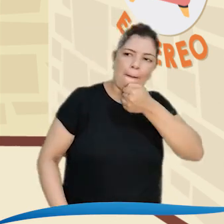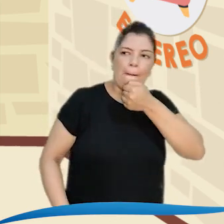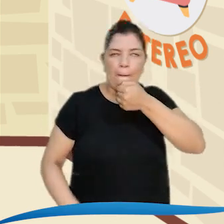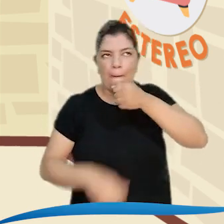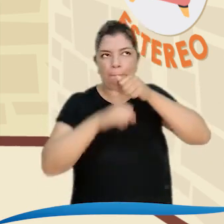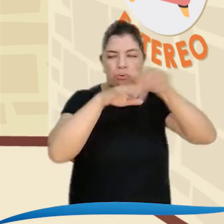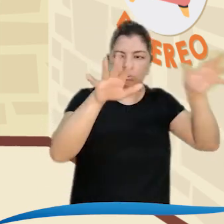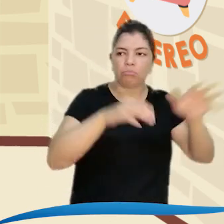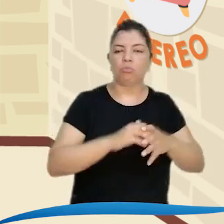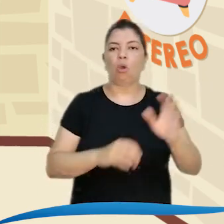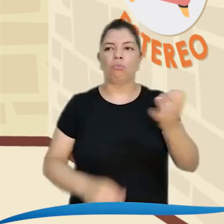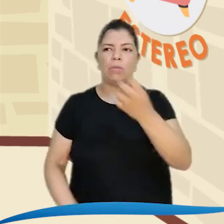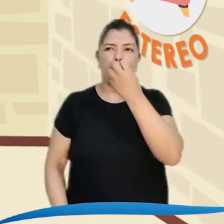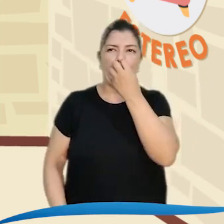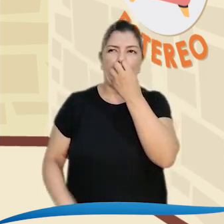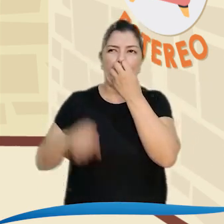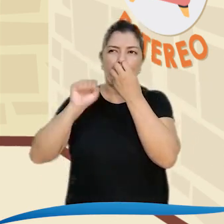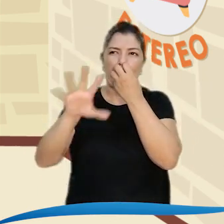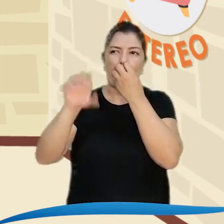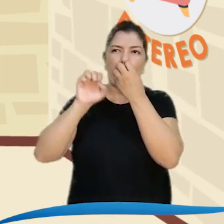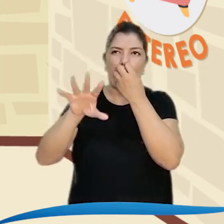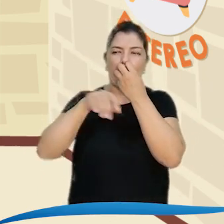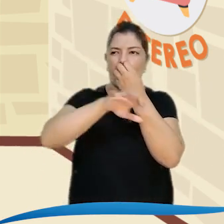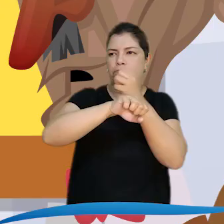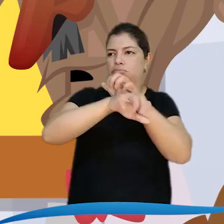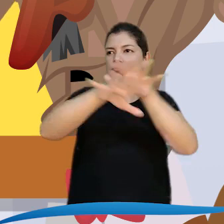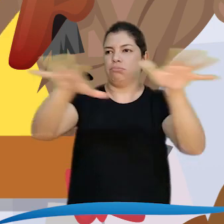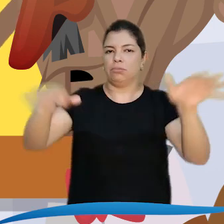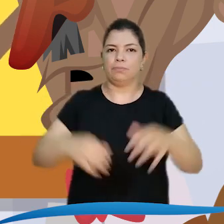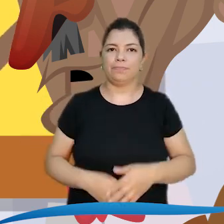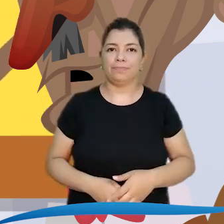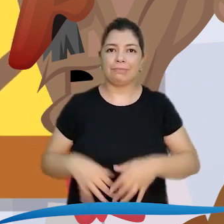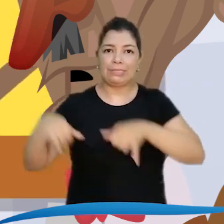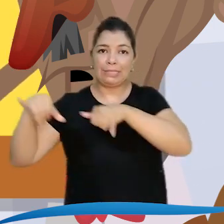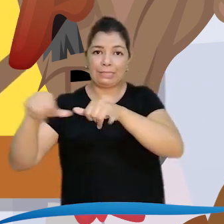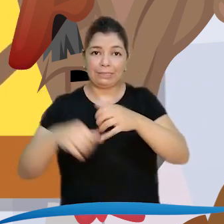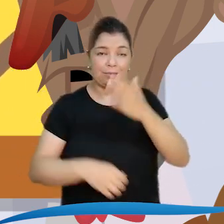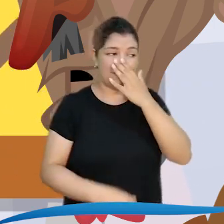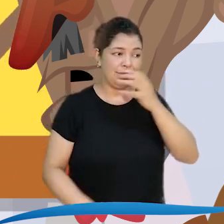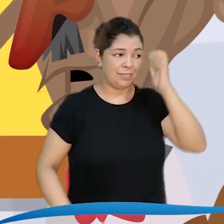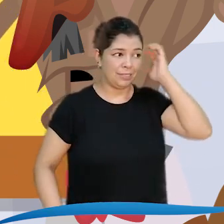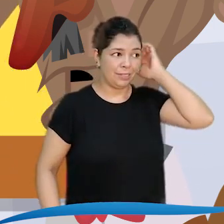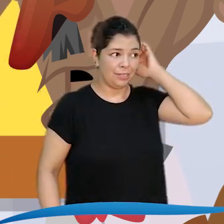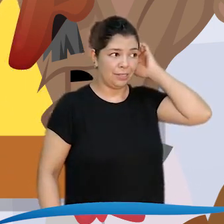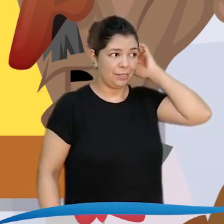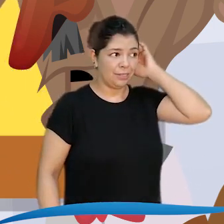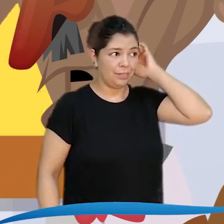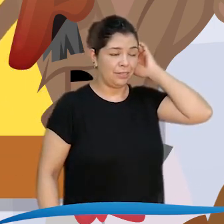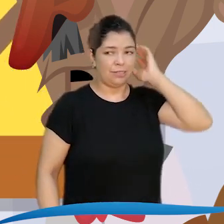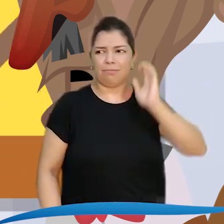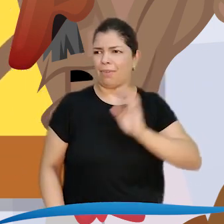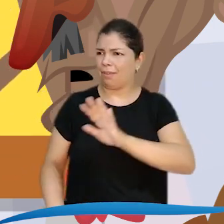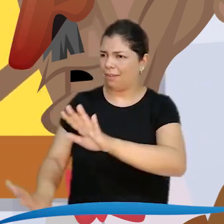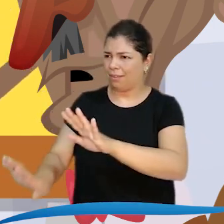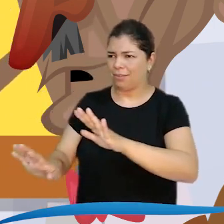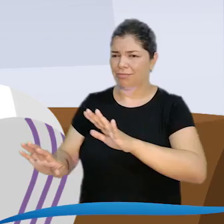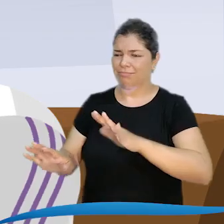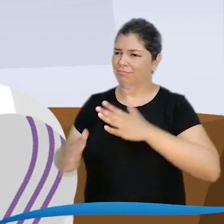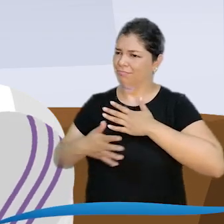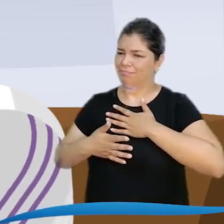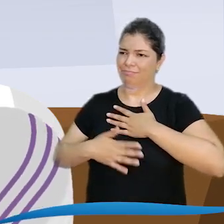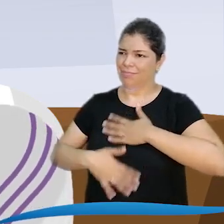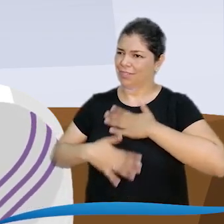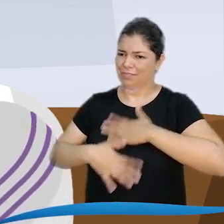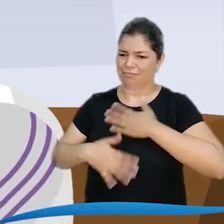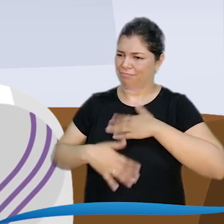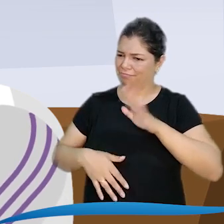Por ejemplo, anuncio por la emisora local o perifoneo. Vemos a Equidad y a Bonifacio rascándose la cabeza con preocupación. Pero